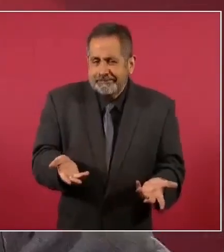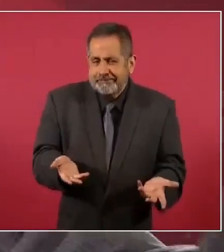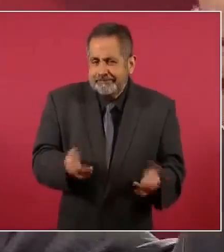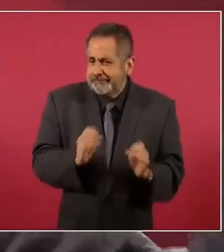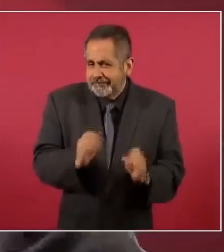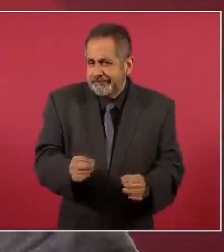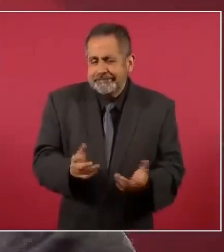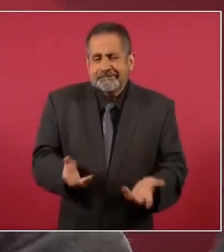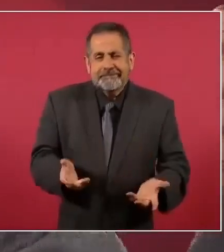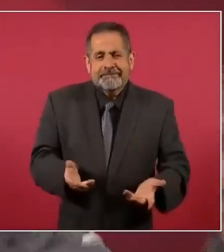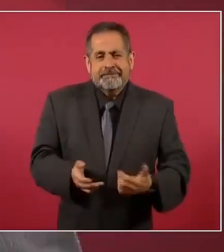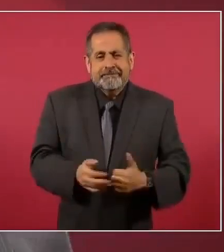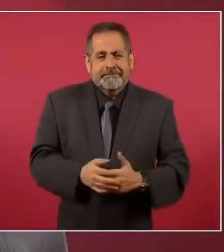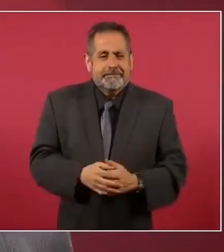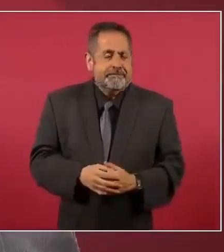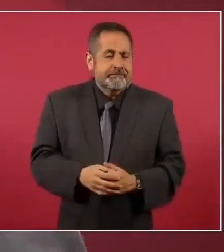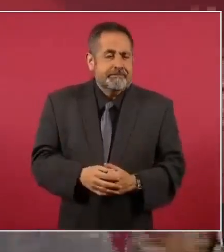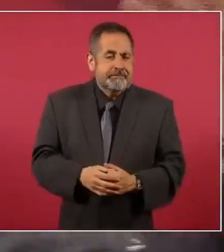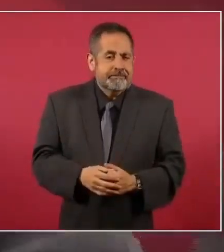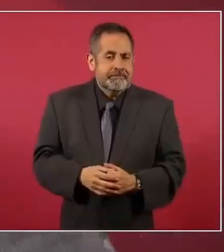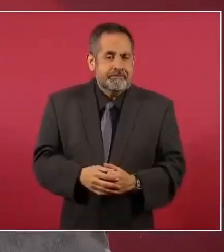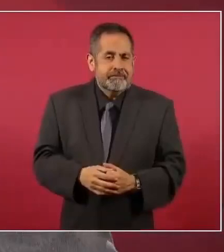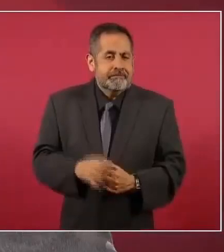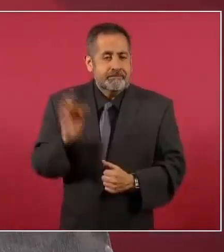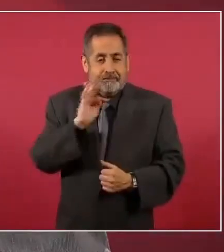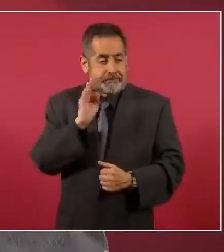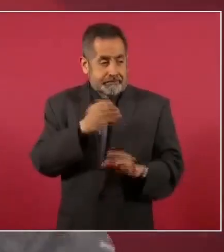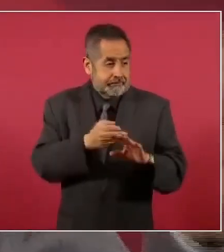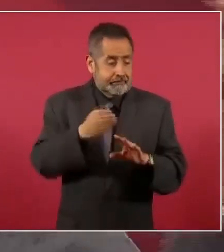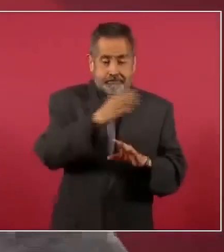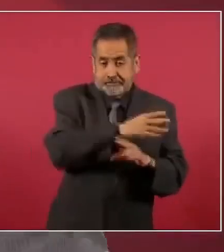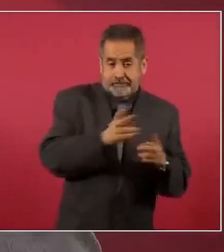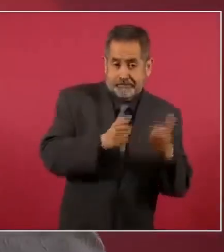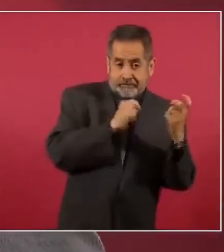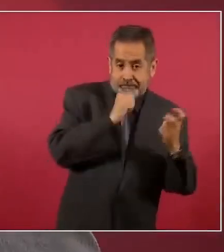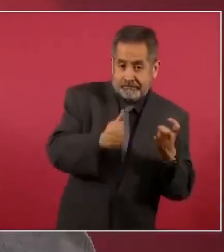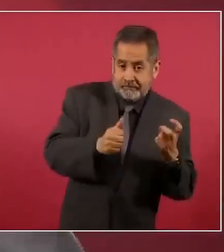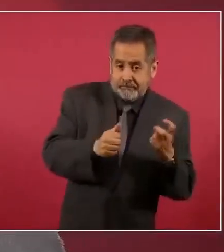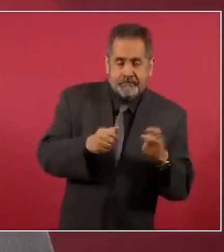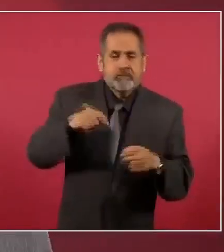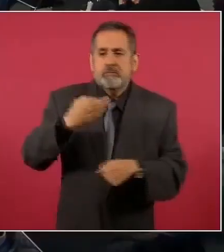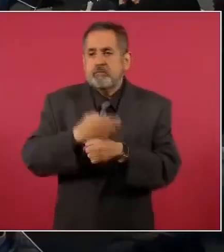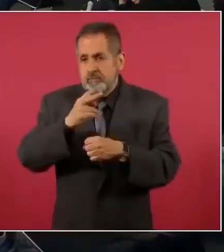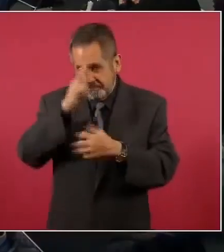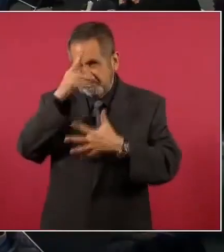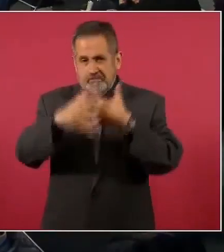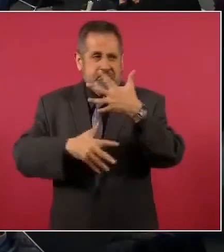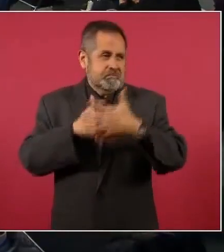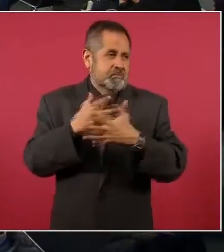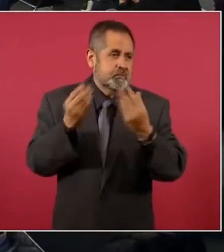. No se hubiese desatado la violencia